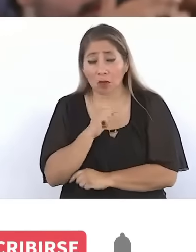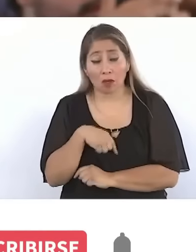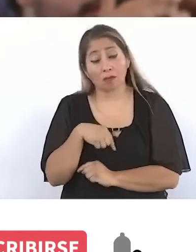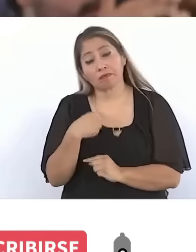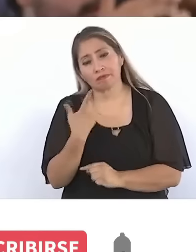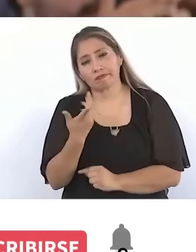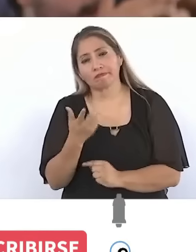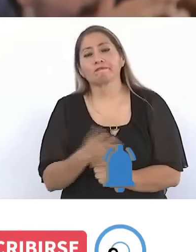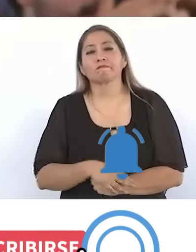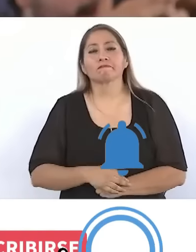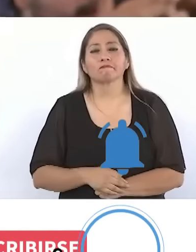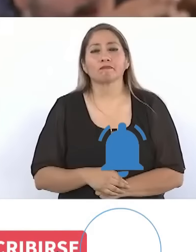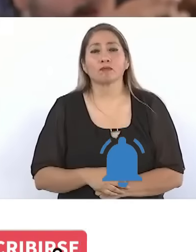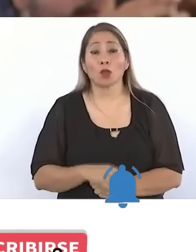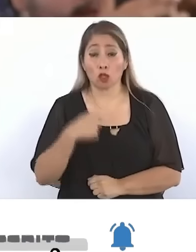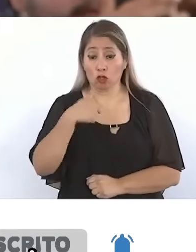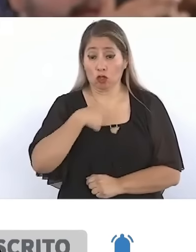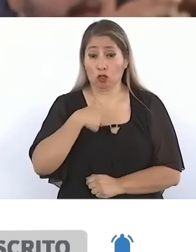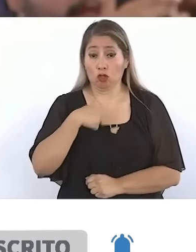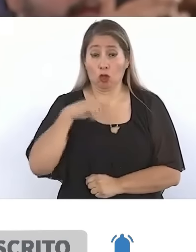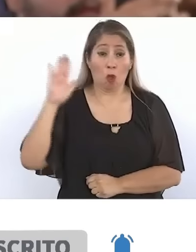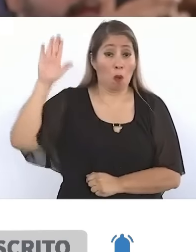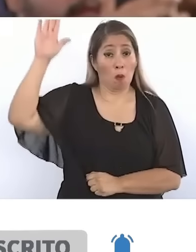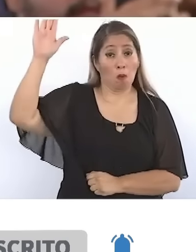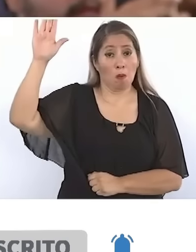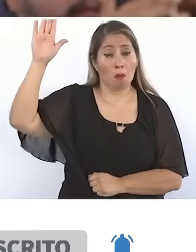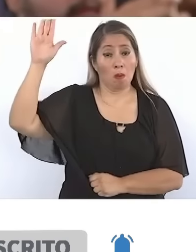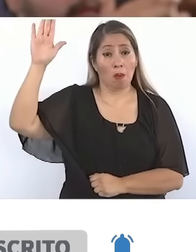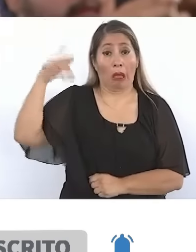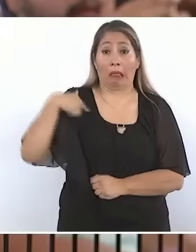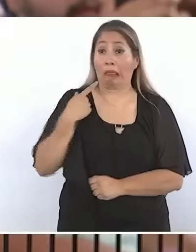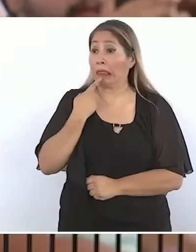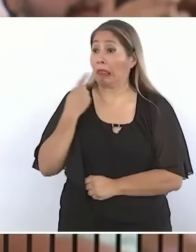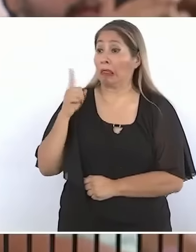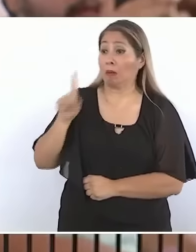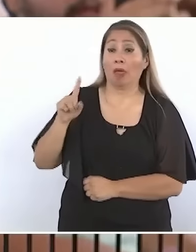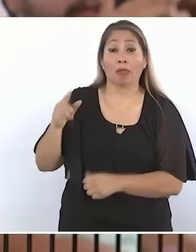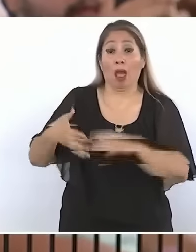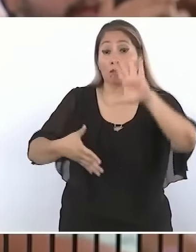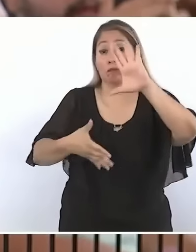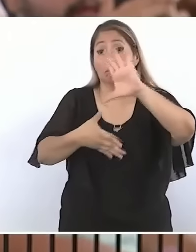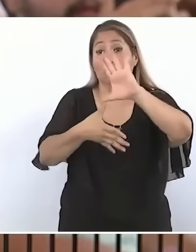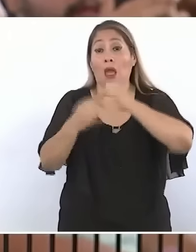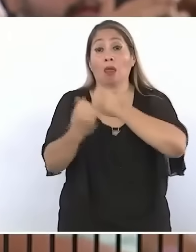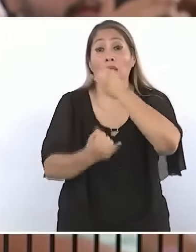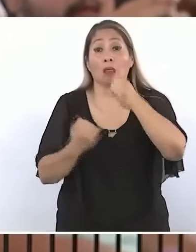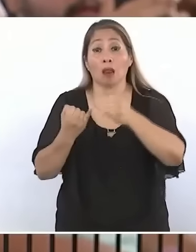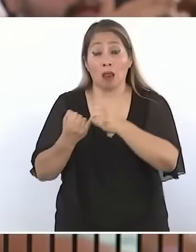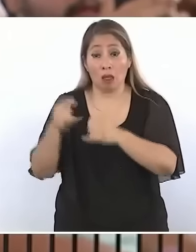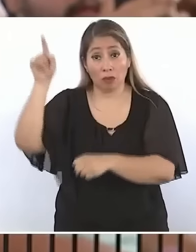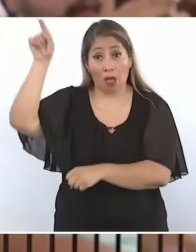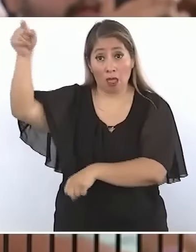decirle que yo fui la persona que llevé la demanda internacional a la ciudad de Washington